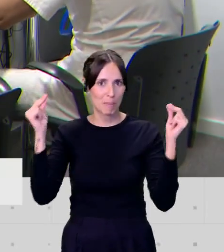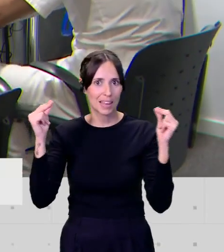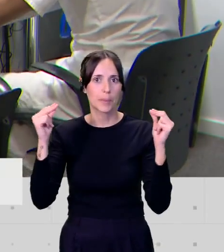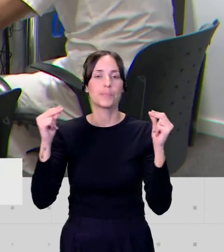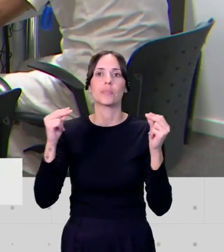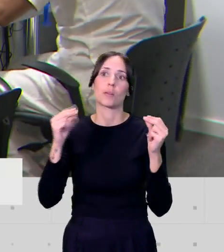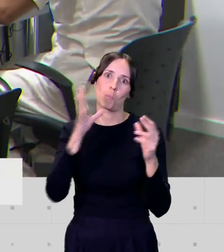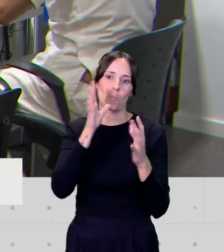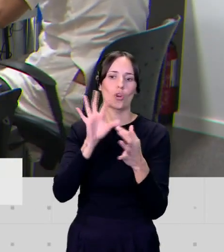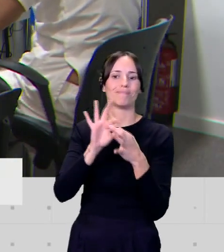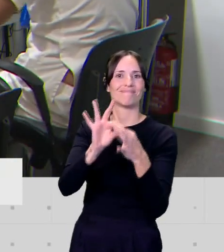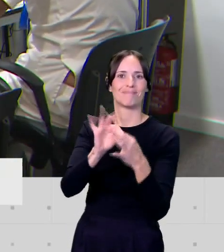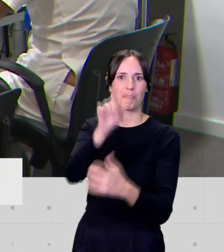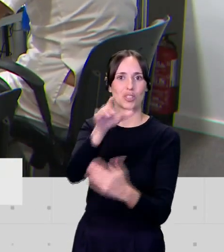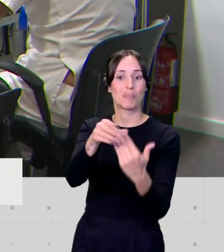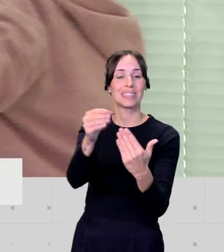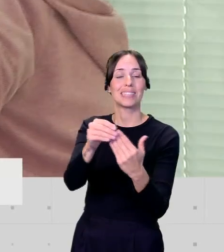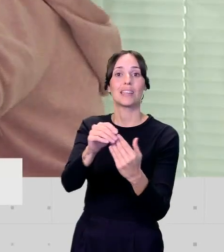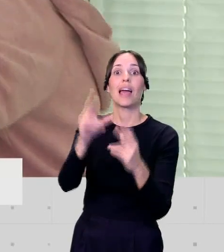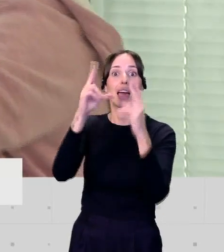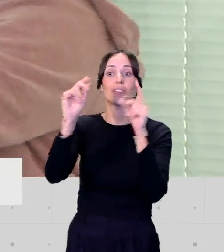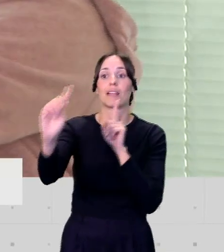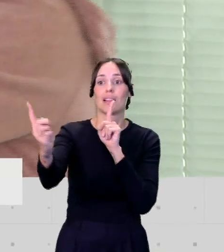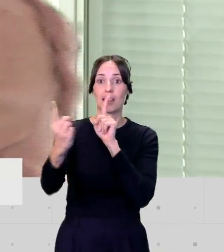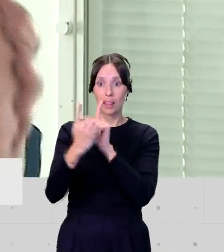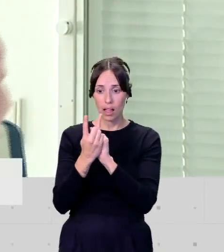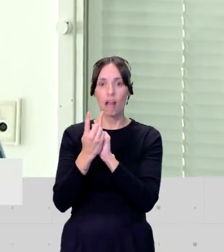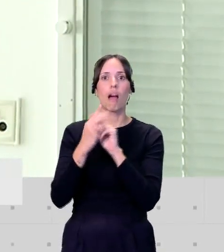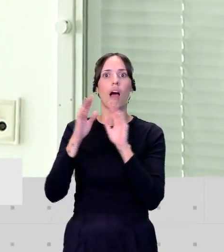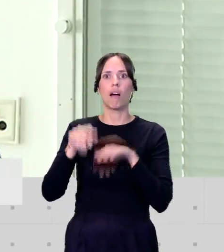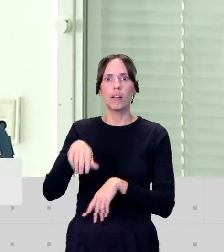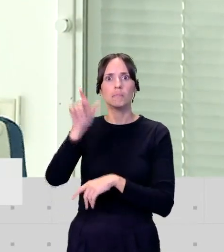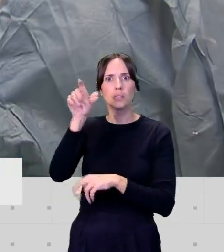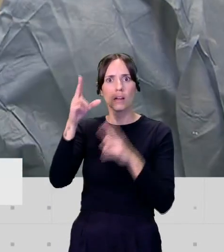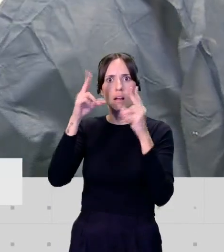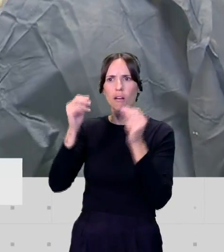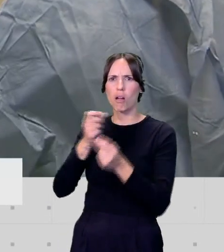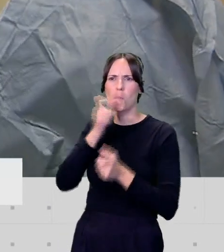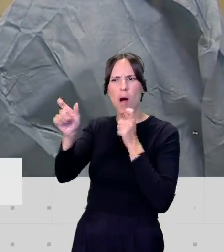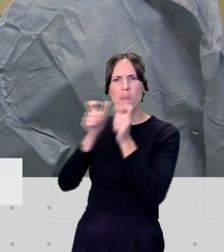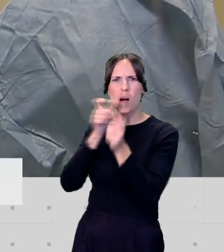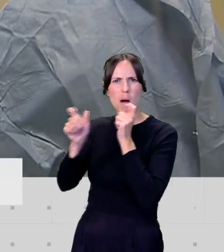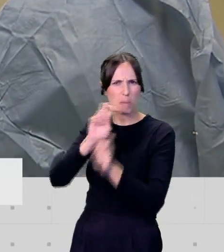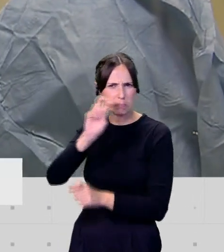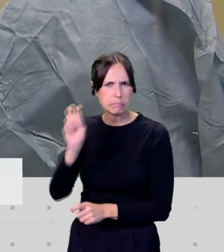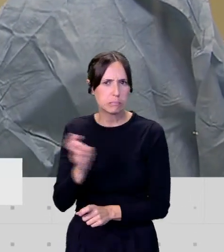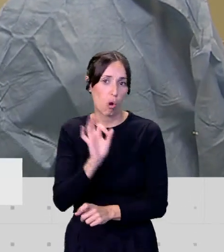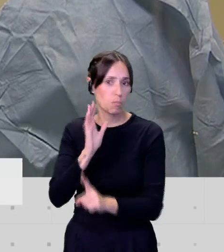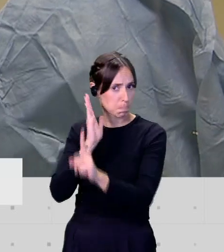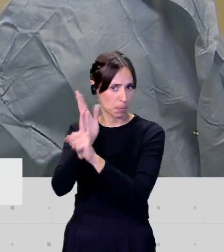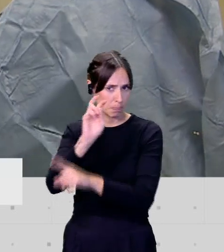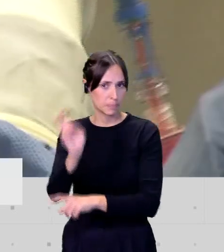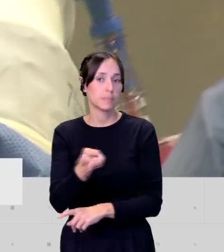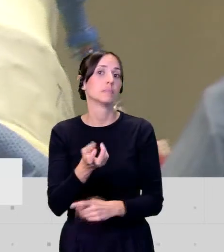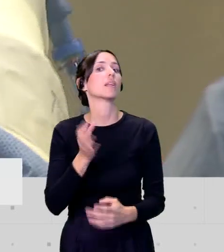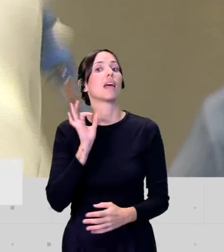el paciente, pues es el primero que va a recibir todos esos insultos y demás, si es que en realidad llega a eso. Es verdad, en la